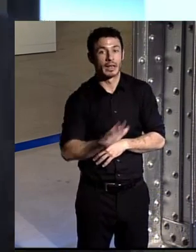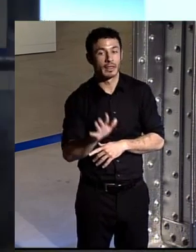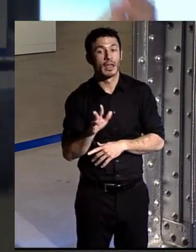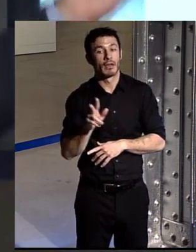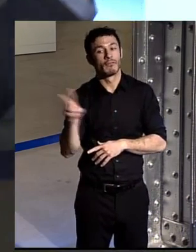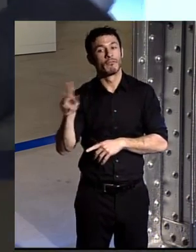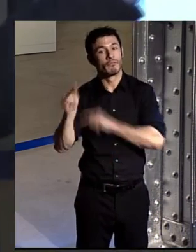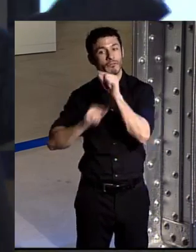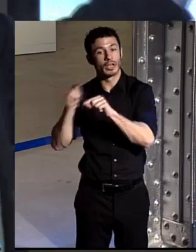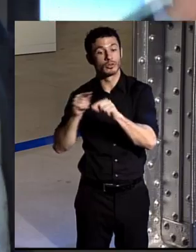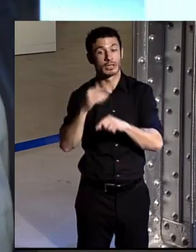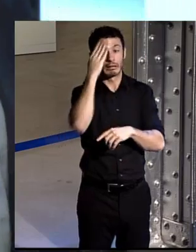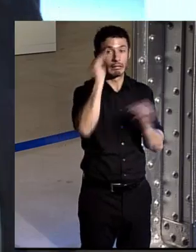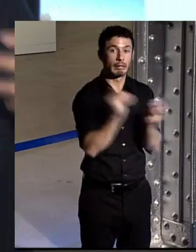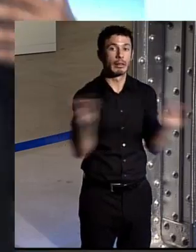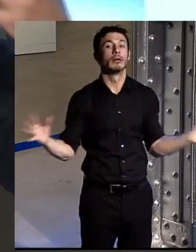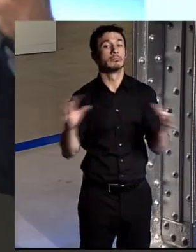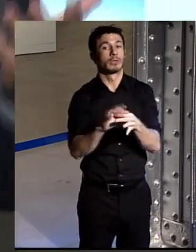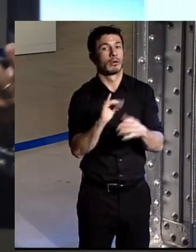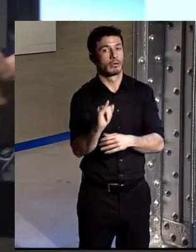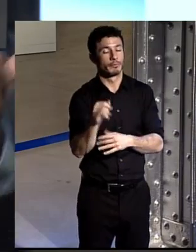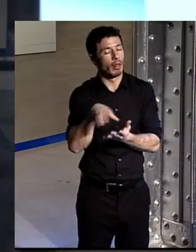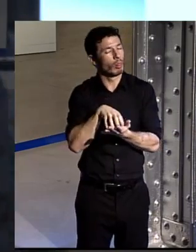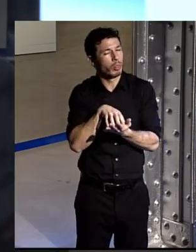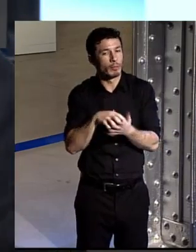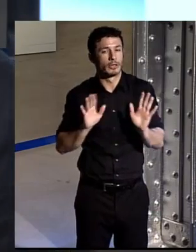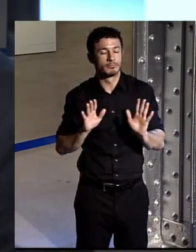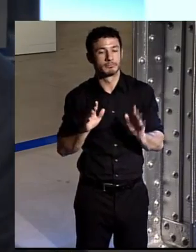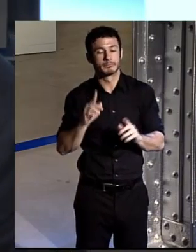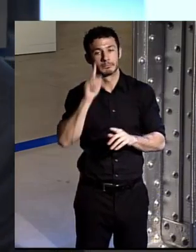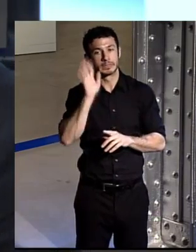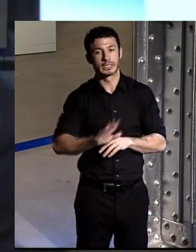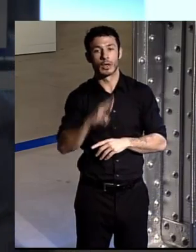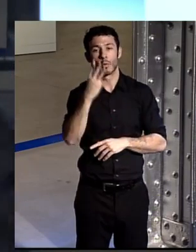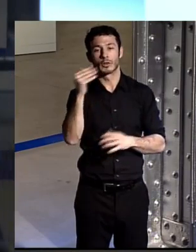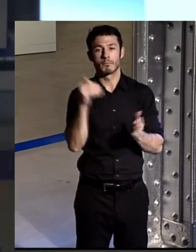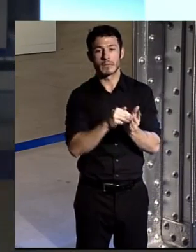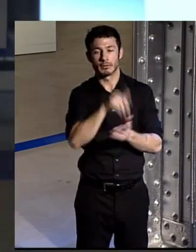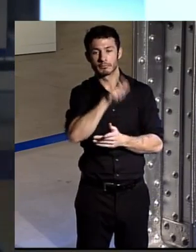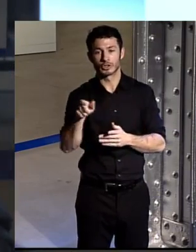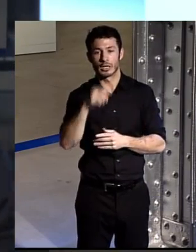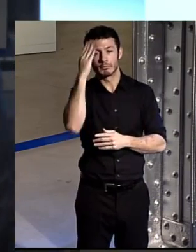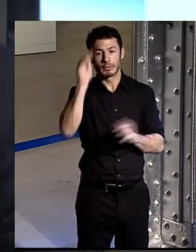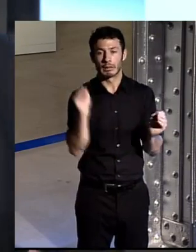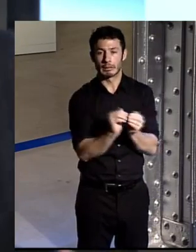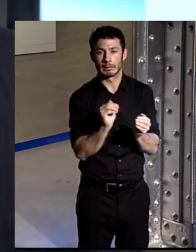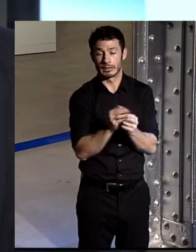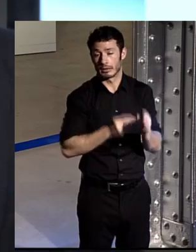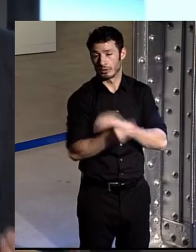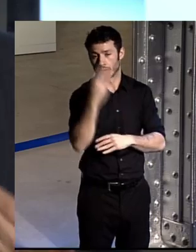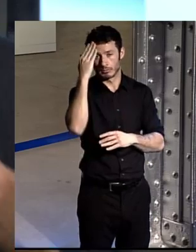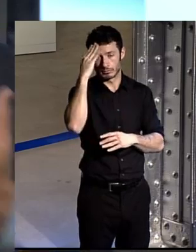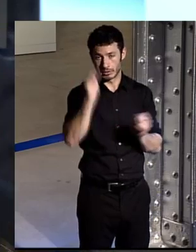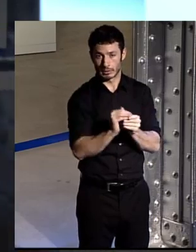estar relacionado. Hay dudas, se calcula que hay unos 4.000 casos de microcefalia en Brasil, de los cuales se han confirmado